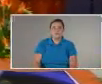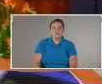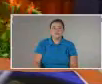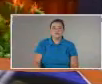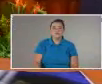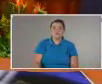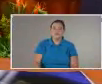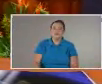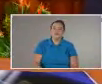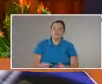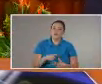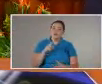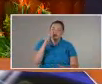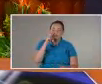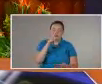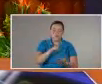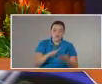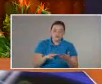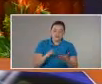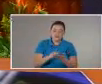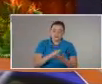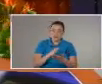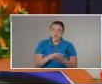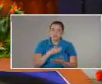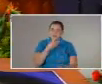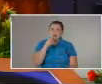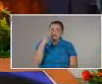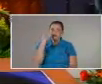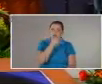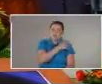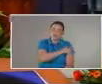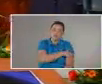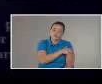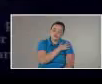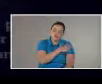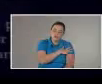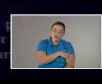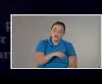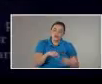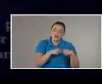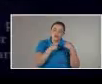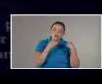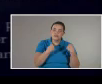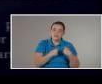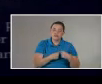obrar consolando corazones, hermano, porque eso es lo que Dios quiere hacer en esta tarde.